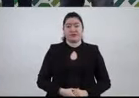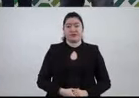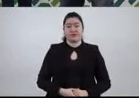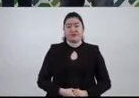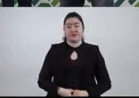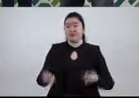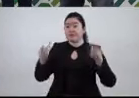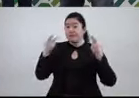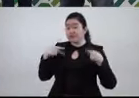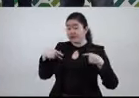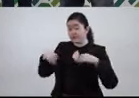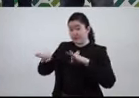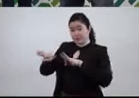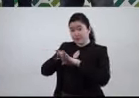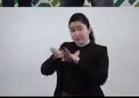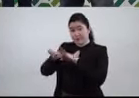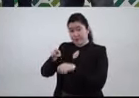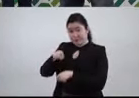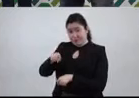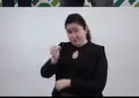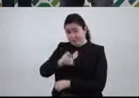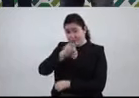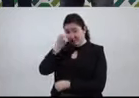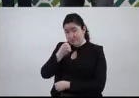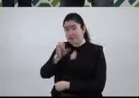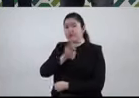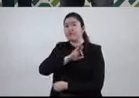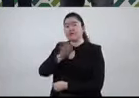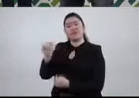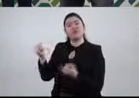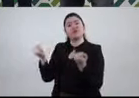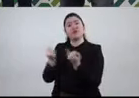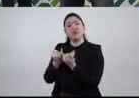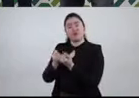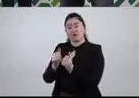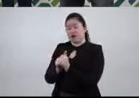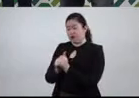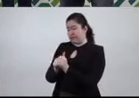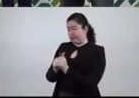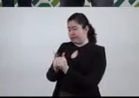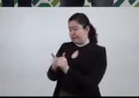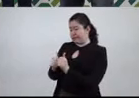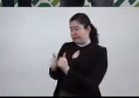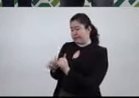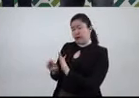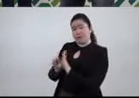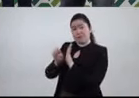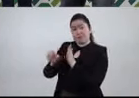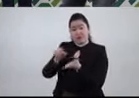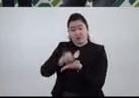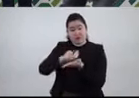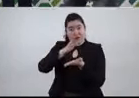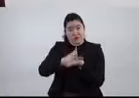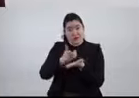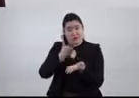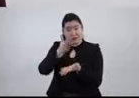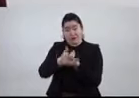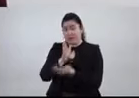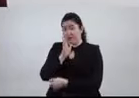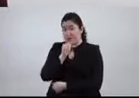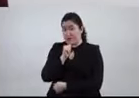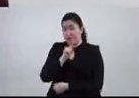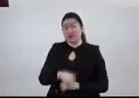¿El personal educativo también podrá vacunarse como rezagado en caso de no ir a su cita original?